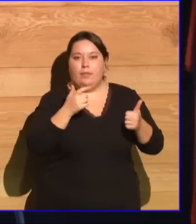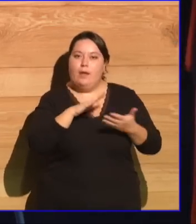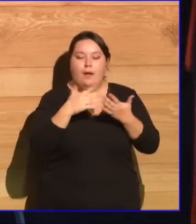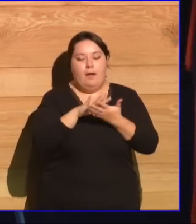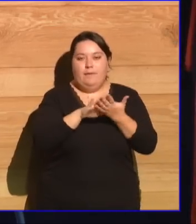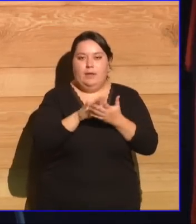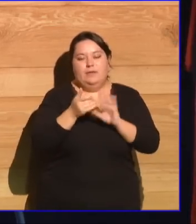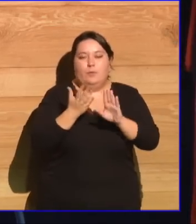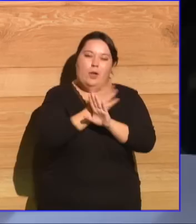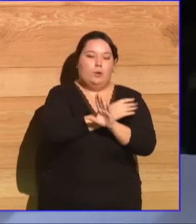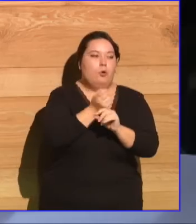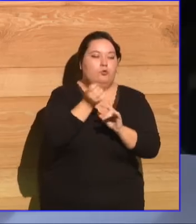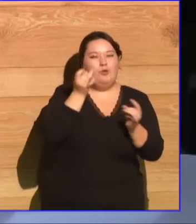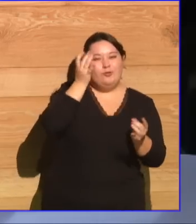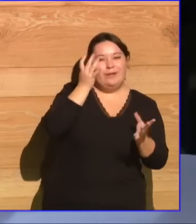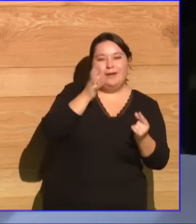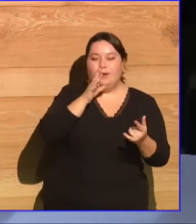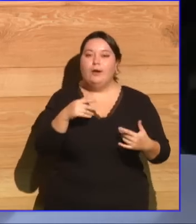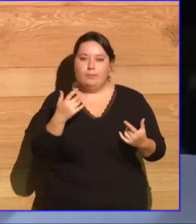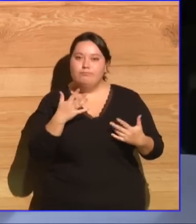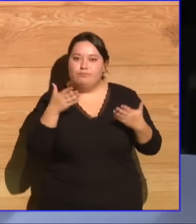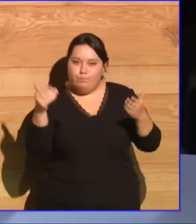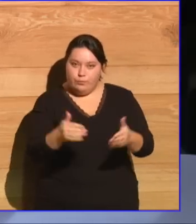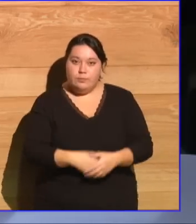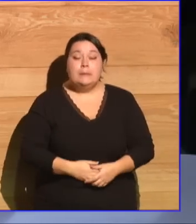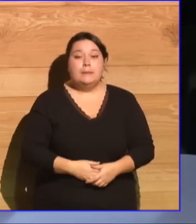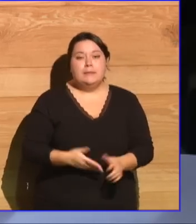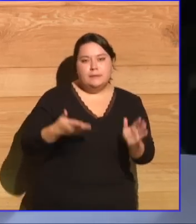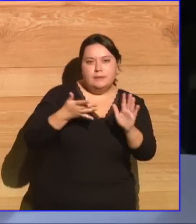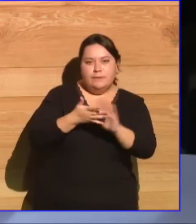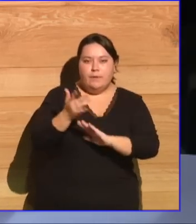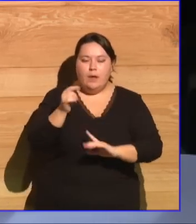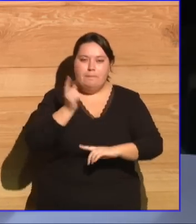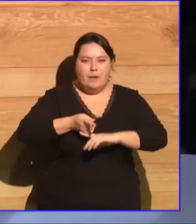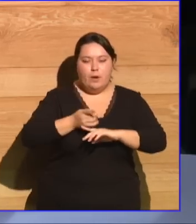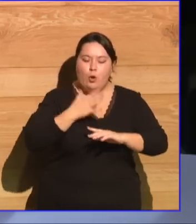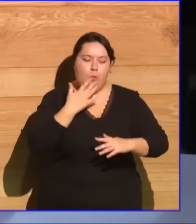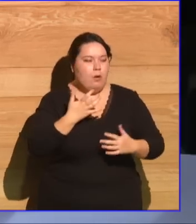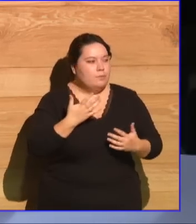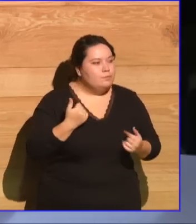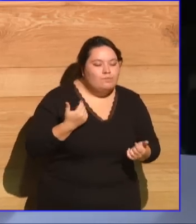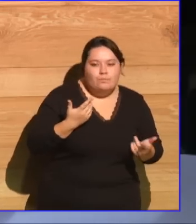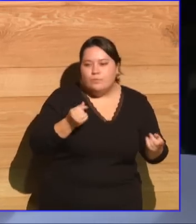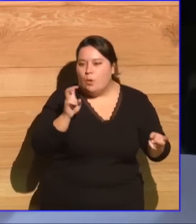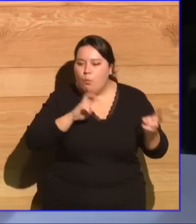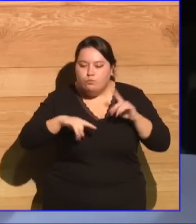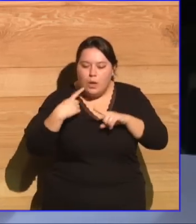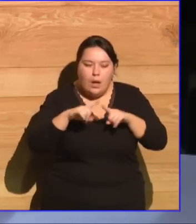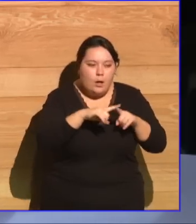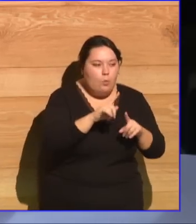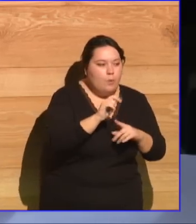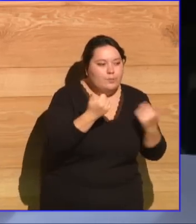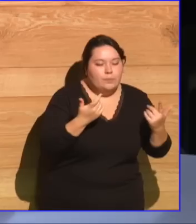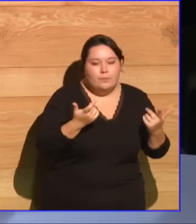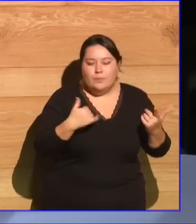ya. Porque de alguna manera él no recibe la aprobación que busca del viejo